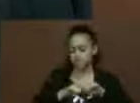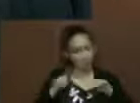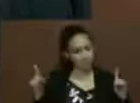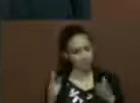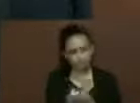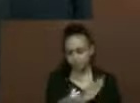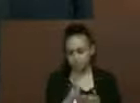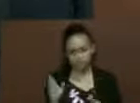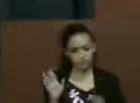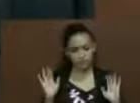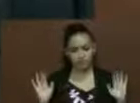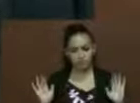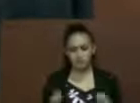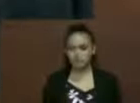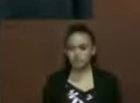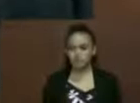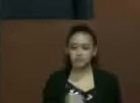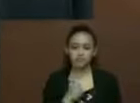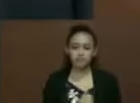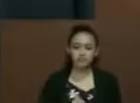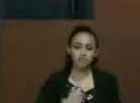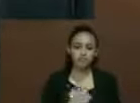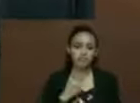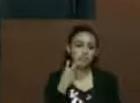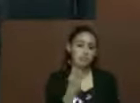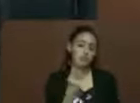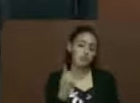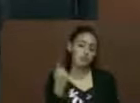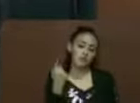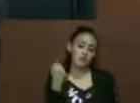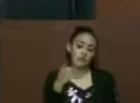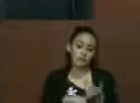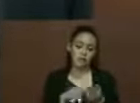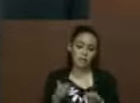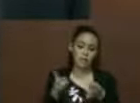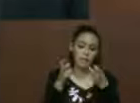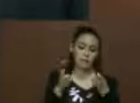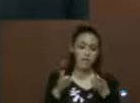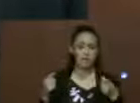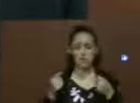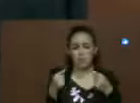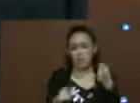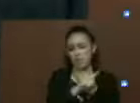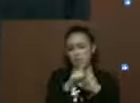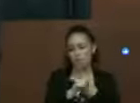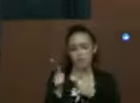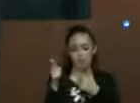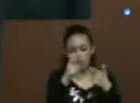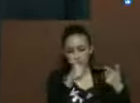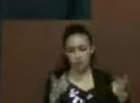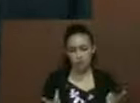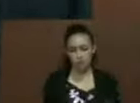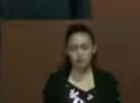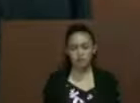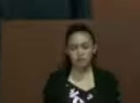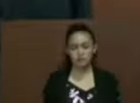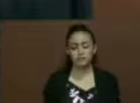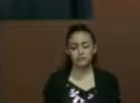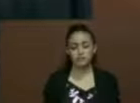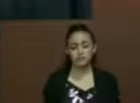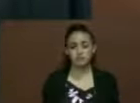Y de este lamentable hecho de un intento de asalto y un altercado con disparos que